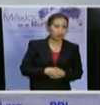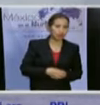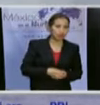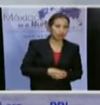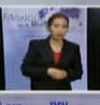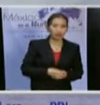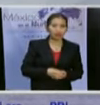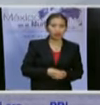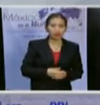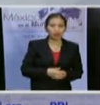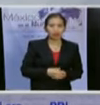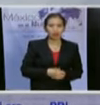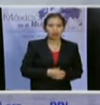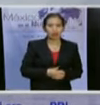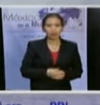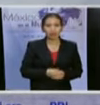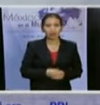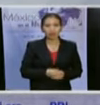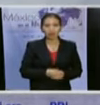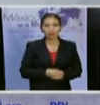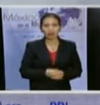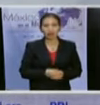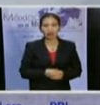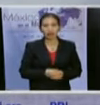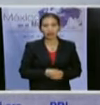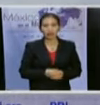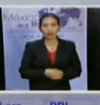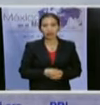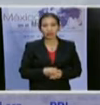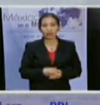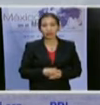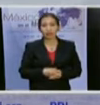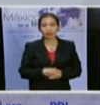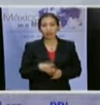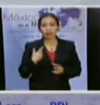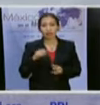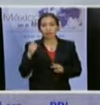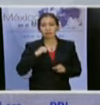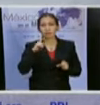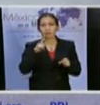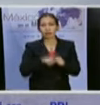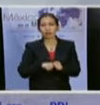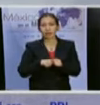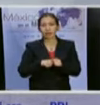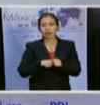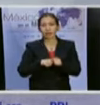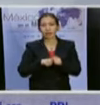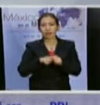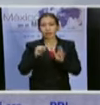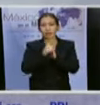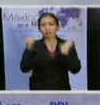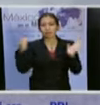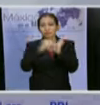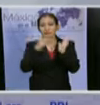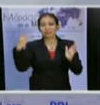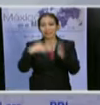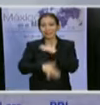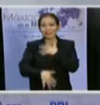grandes mujeres y hombres, cada uno de ellos especializados en la agenda